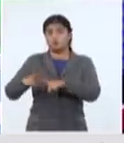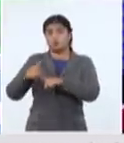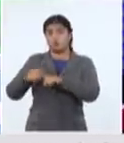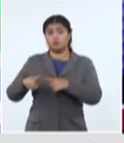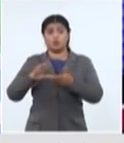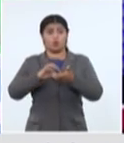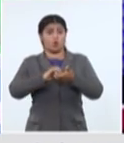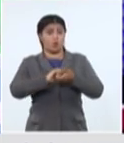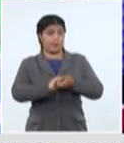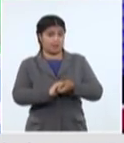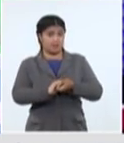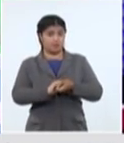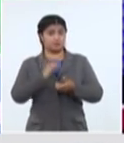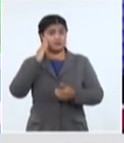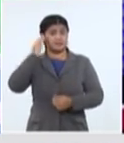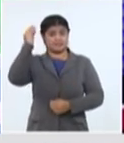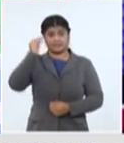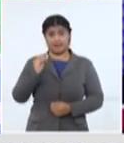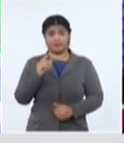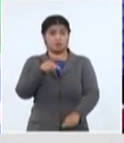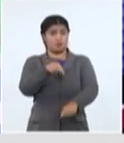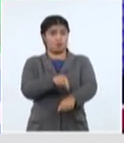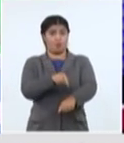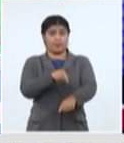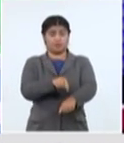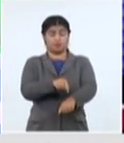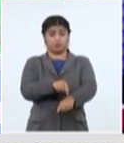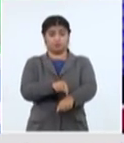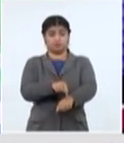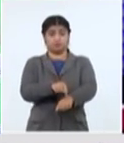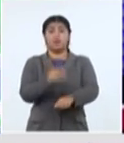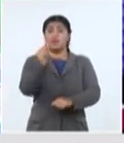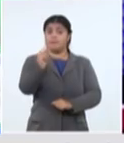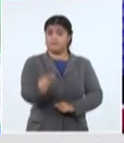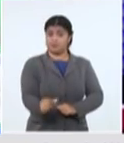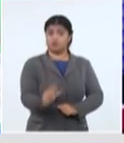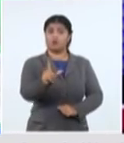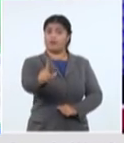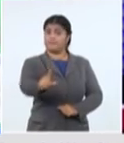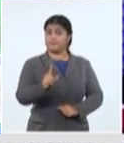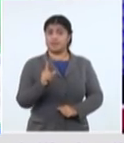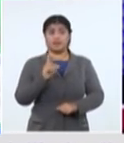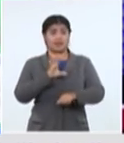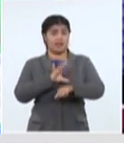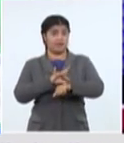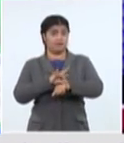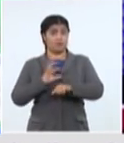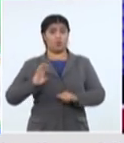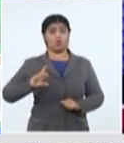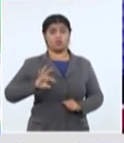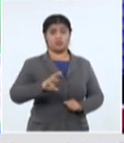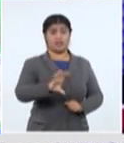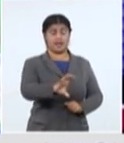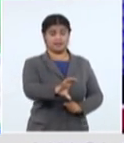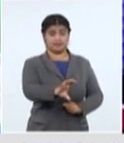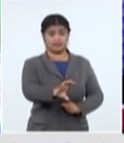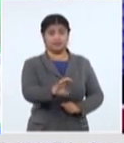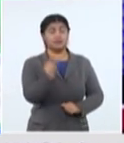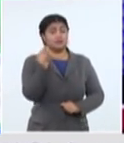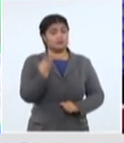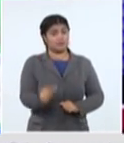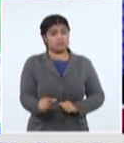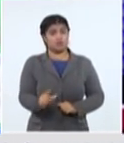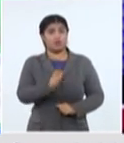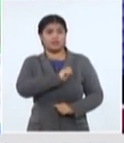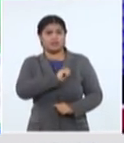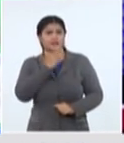nuestras consultas, los motivos de consulta generalmente no están tan enfocados a la COVID, sino precisamente a sus mecanismos de regulación